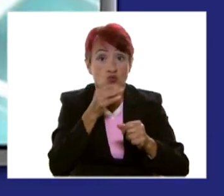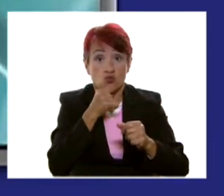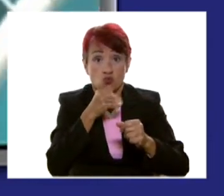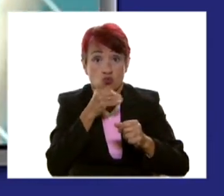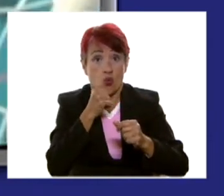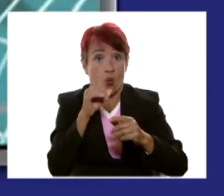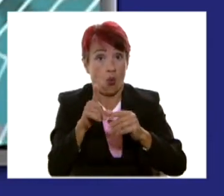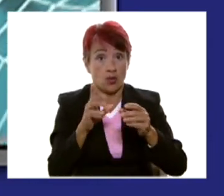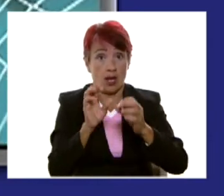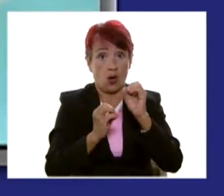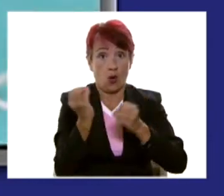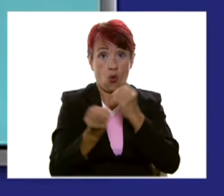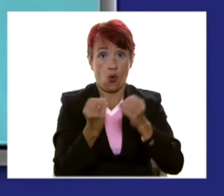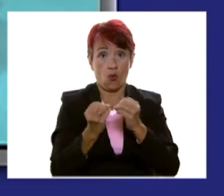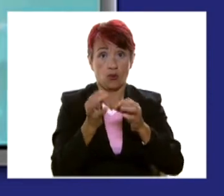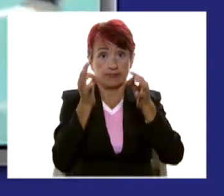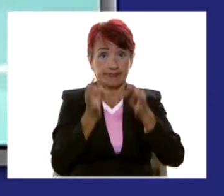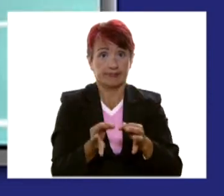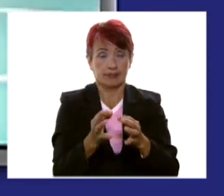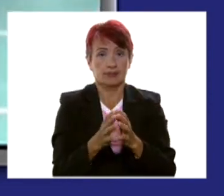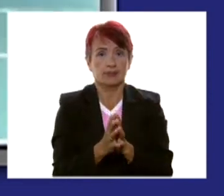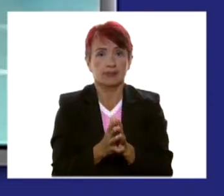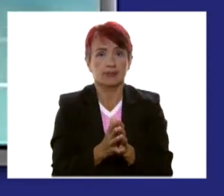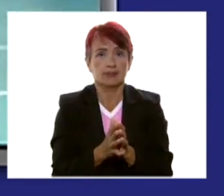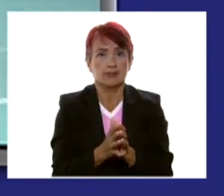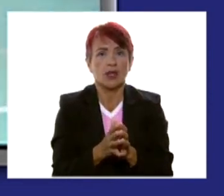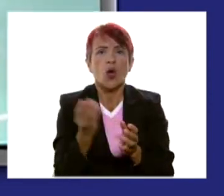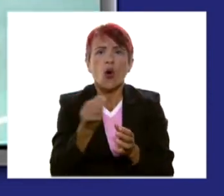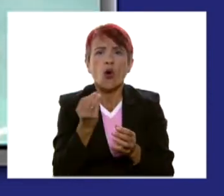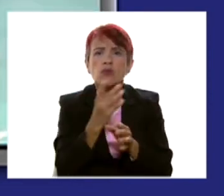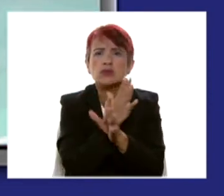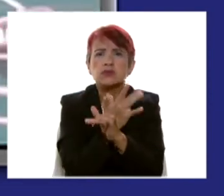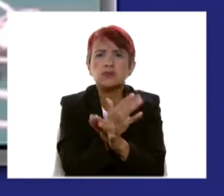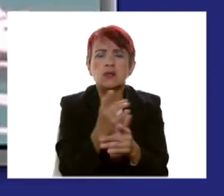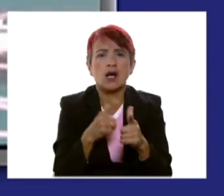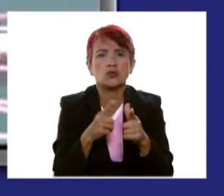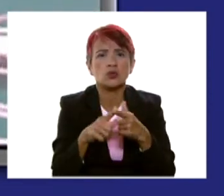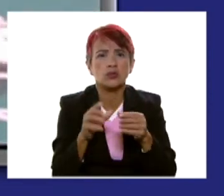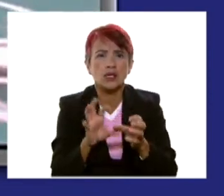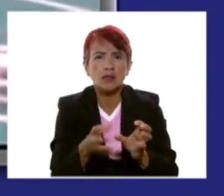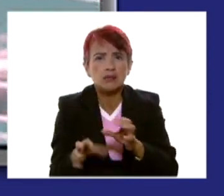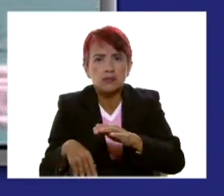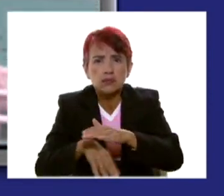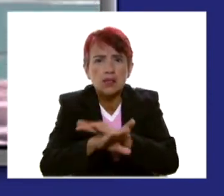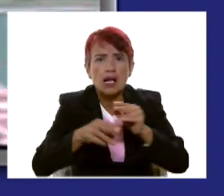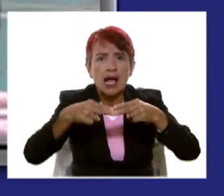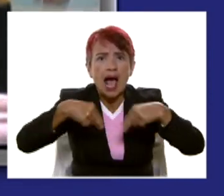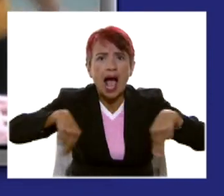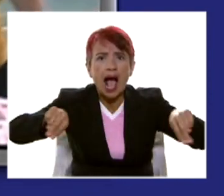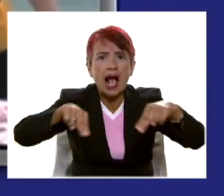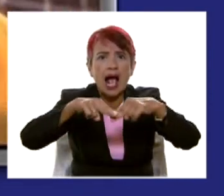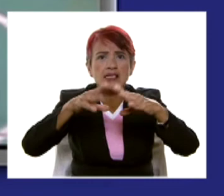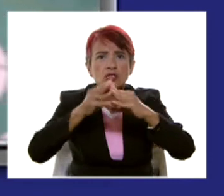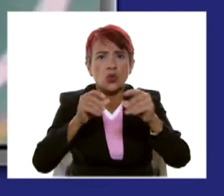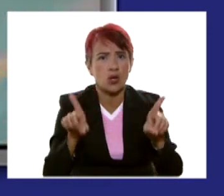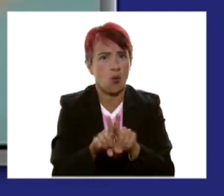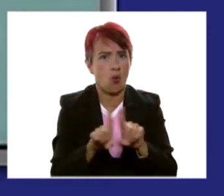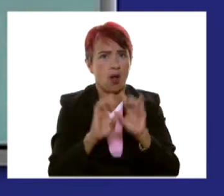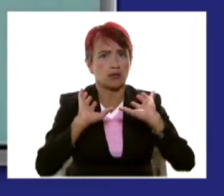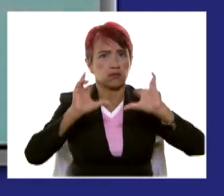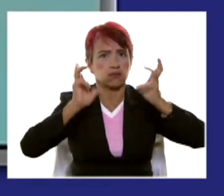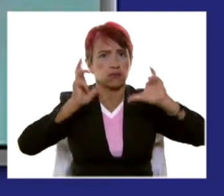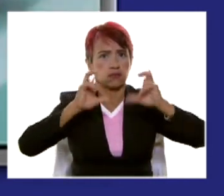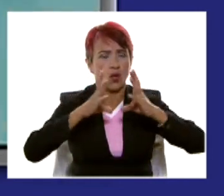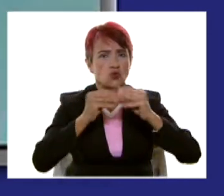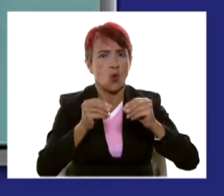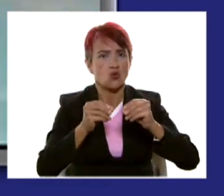una versión convencional. ¿Cómo se juega? Se juega en una cancha similar a la de voleibol con dos arcos